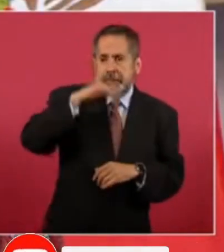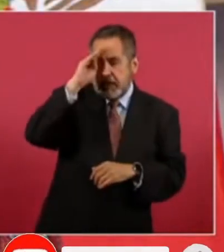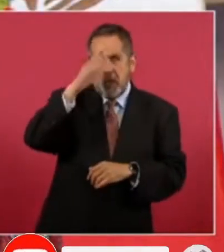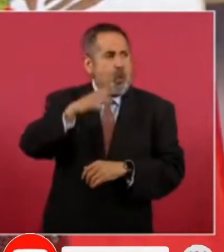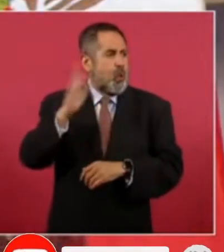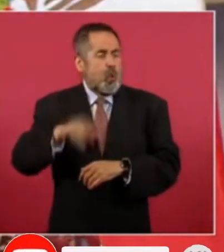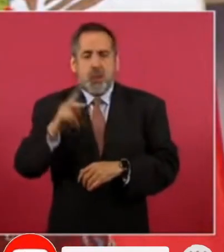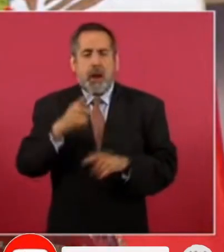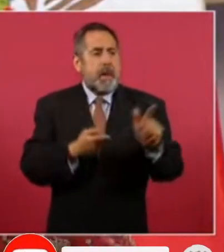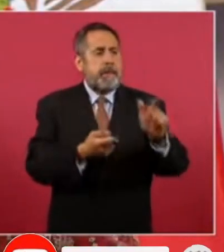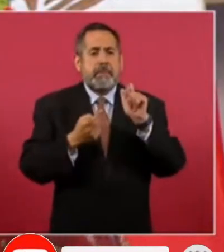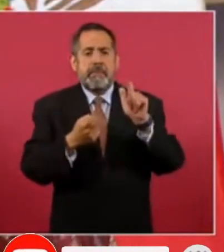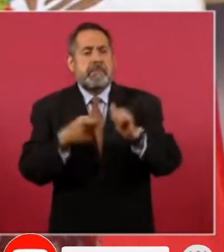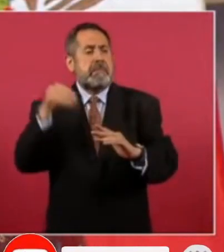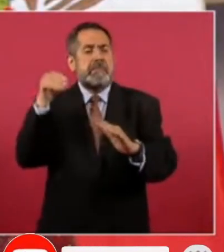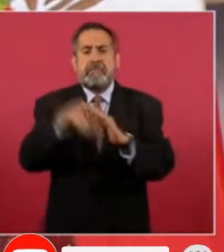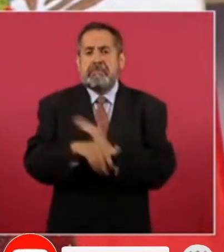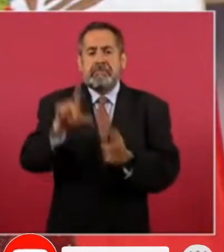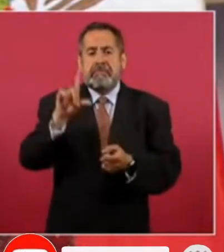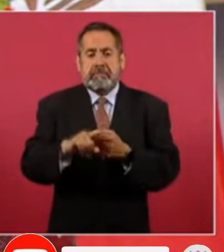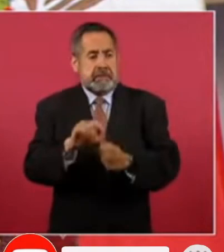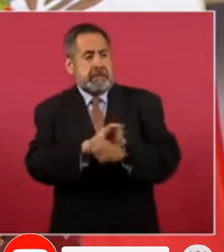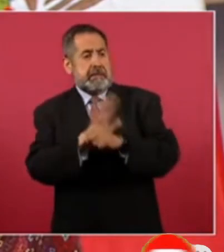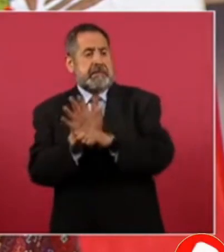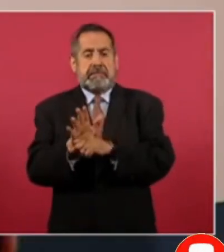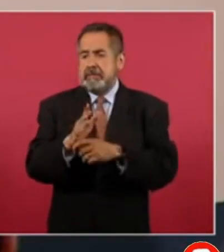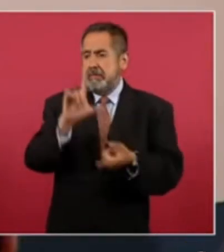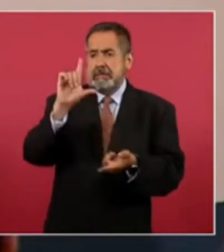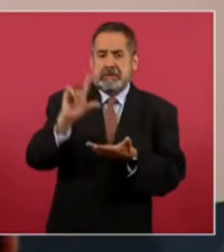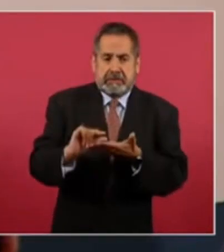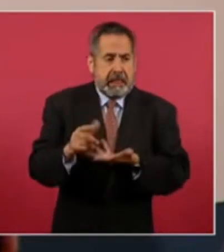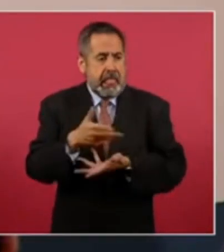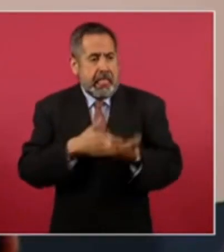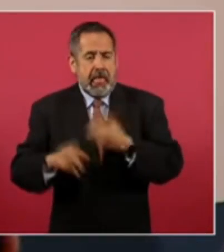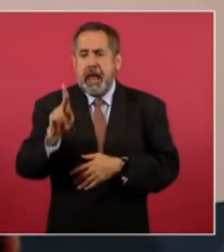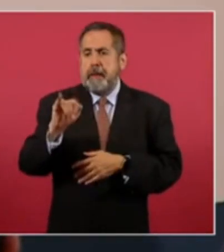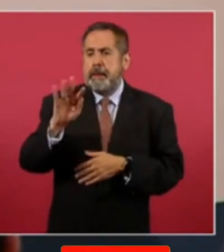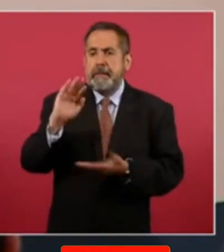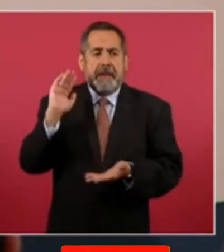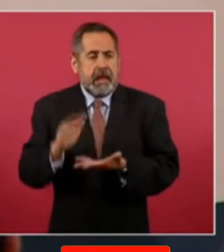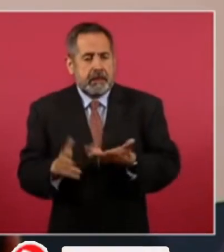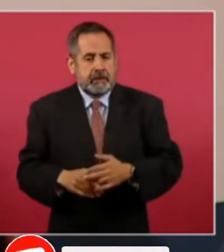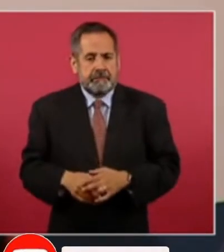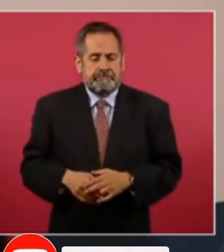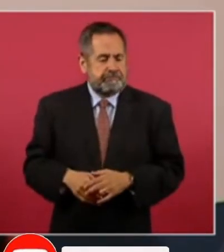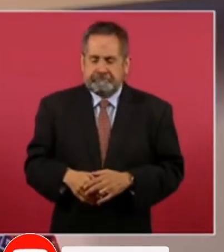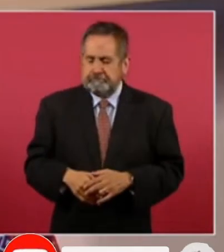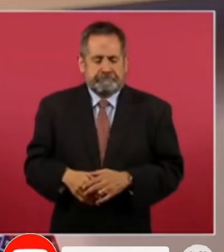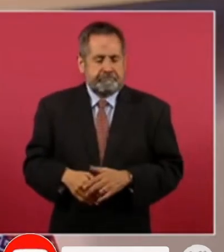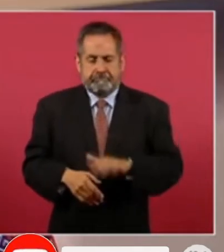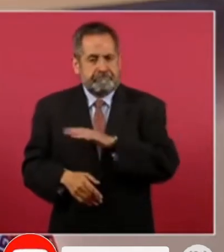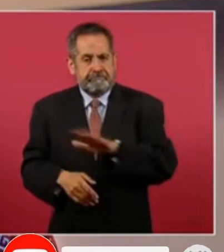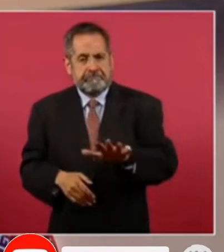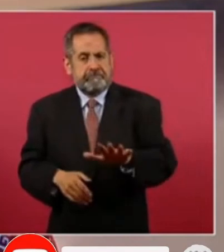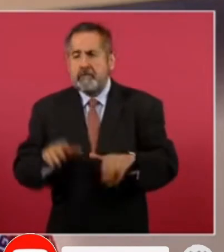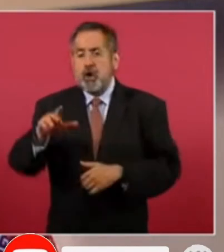en la recaudación debido a la previsible disminución del PIB. Pero en el Gobierno de México y en el